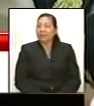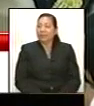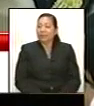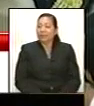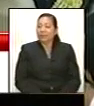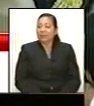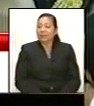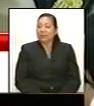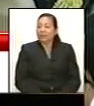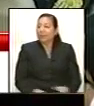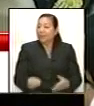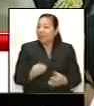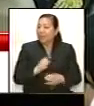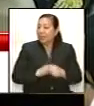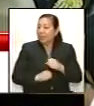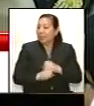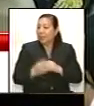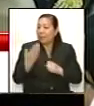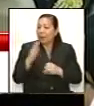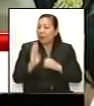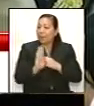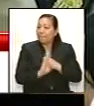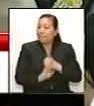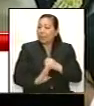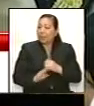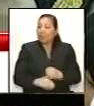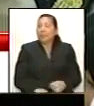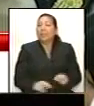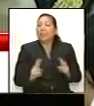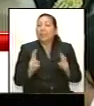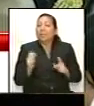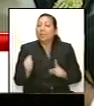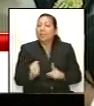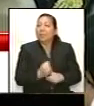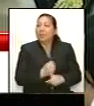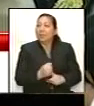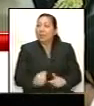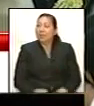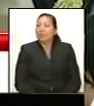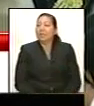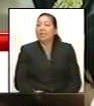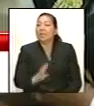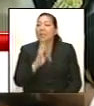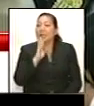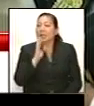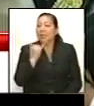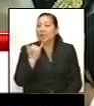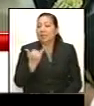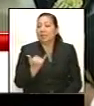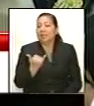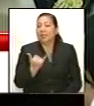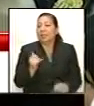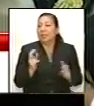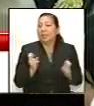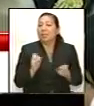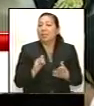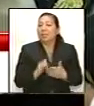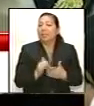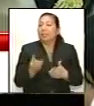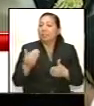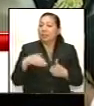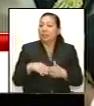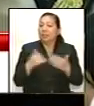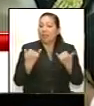de instaurar el año pasado para la protección en el tema de violencia habla de eso, y creo que uno de los temas que debemos